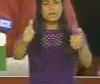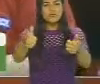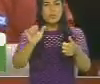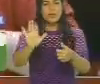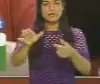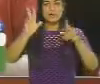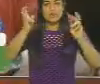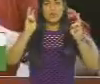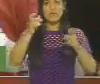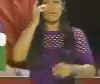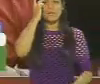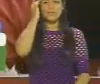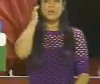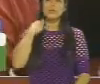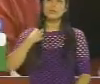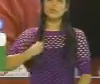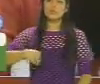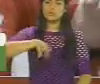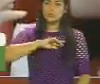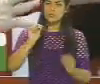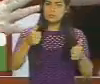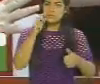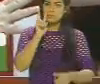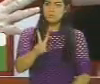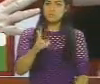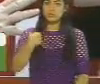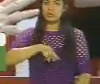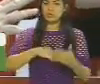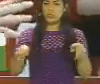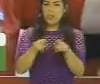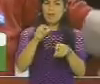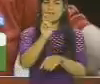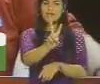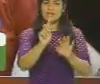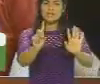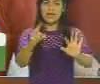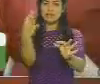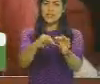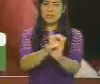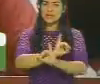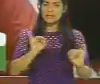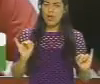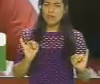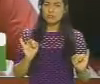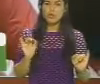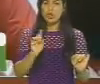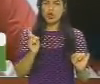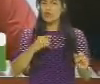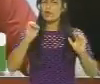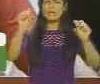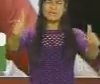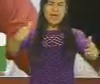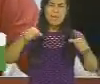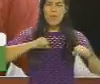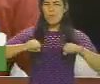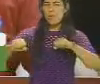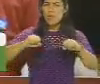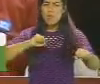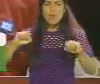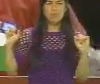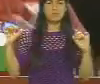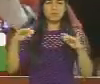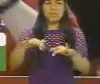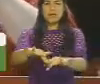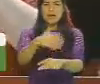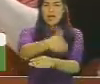allí comenzamos a ver nuevamente que no nos quedamos en el 26 de septiembre, pero sino que ya estamos agitados, ya estamos en la calle, ya